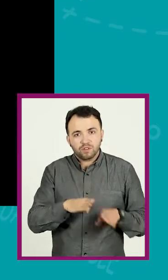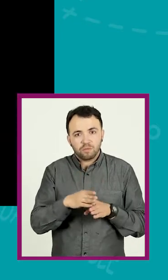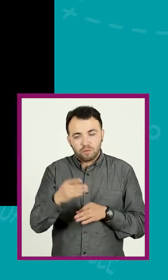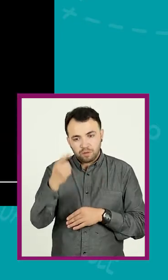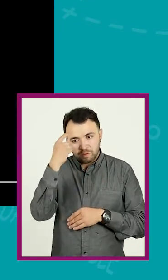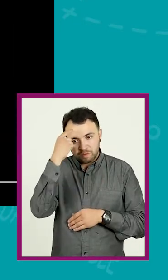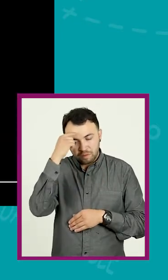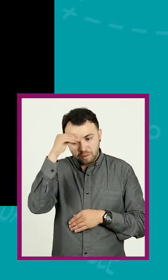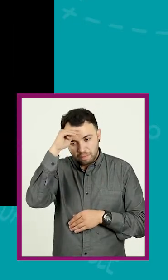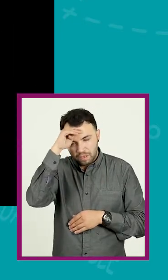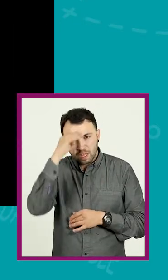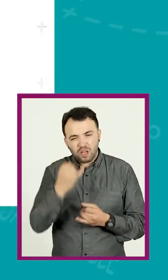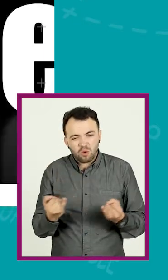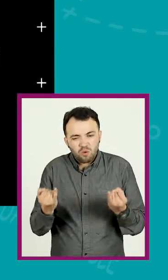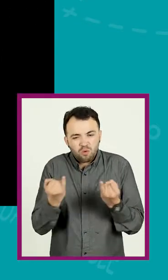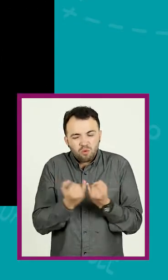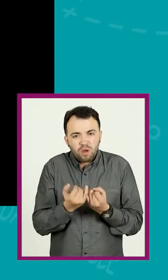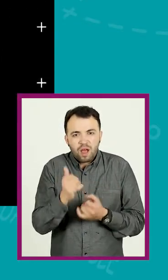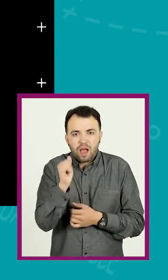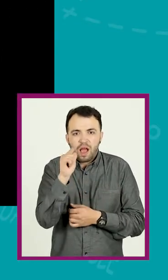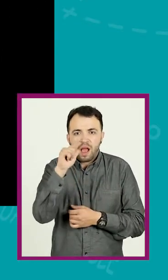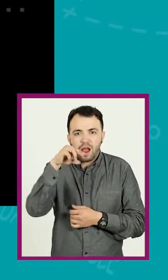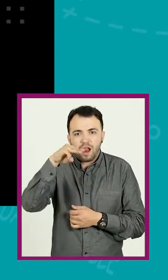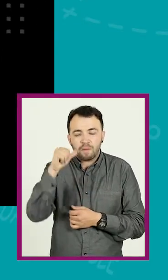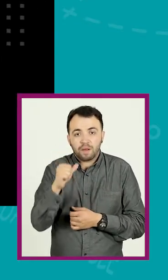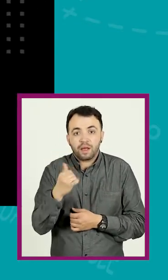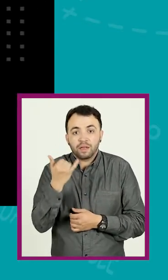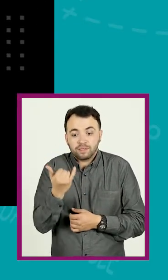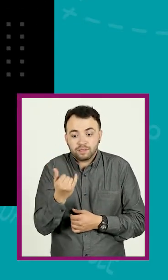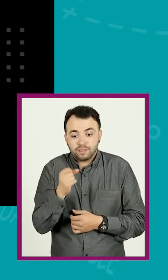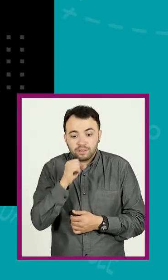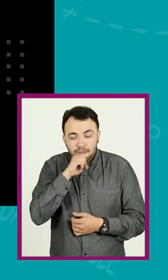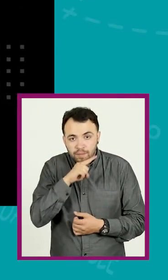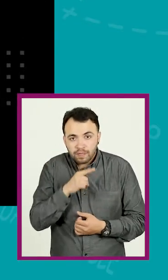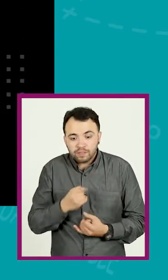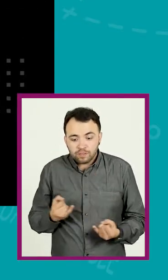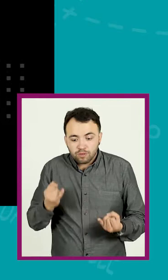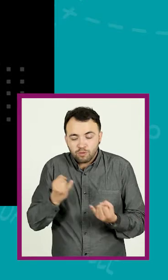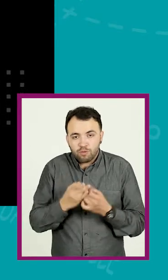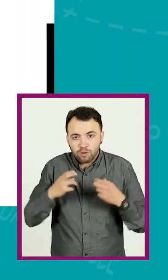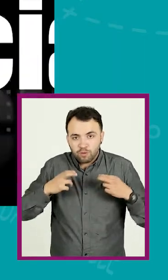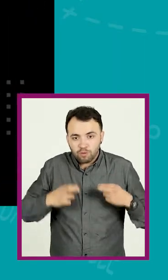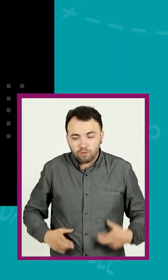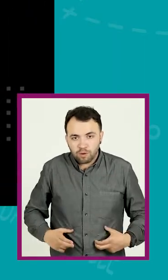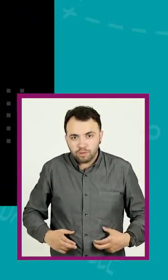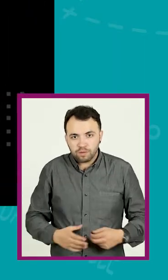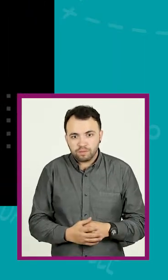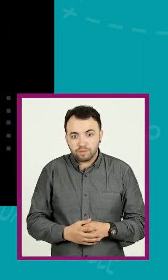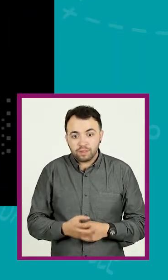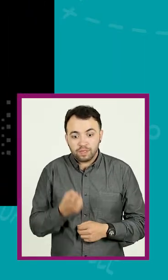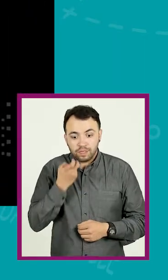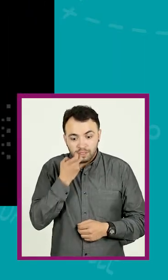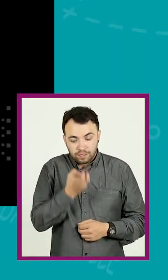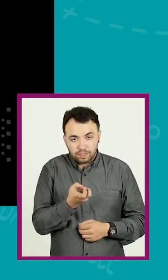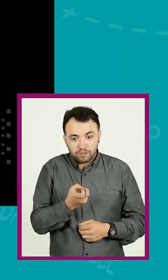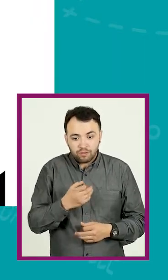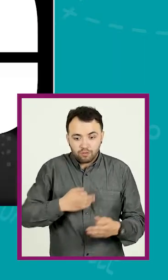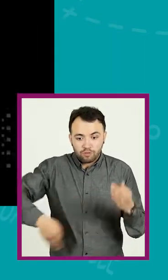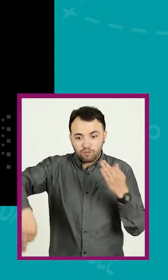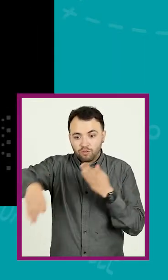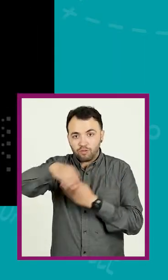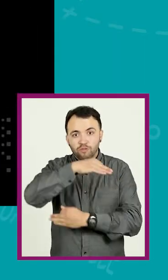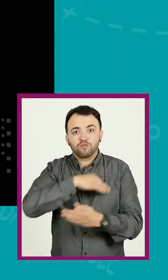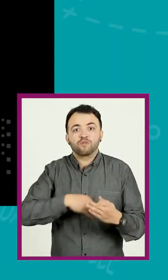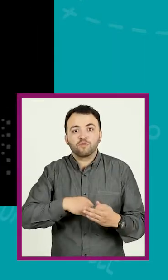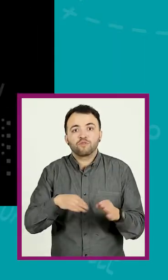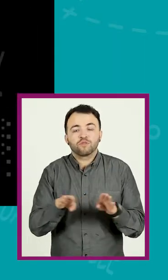humano está compuesto por una sustancia pensante, equivalente al alma, y una sustancia extensa, equivalente